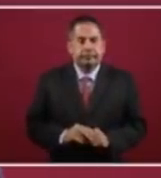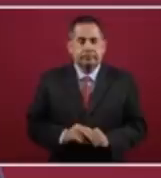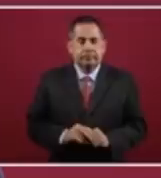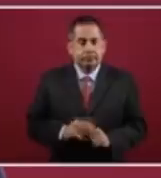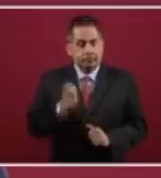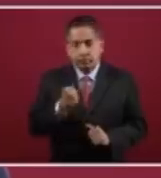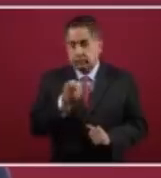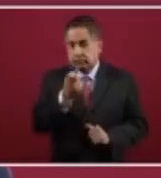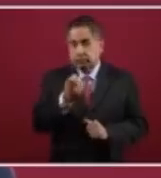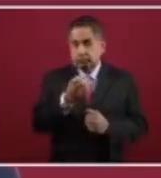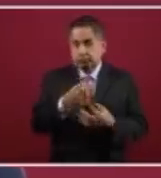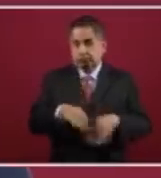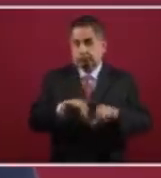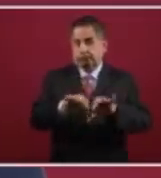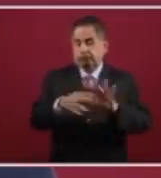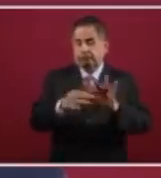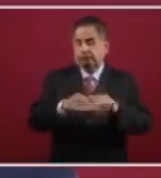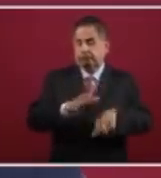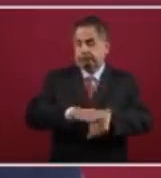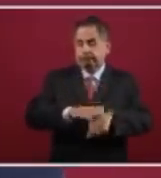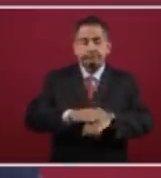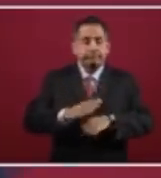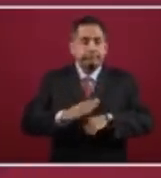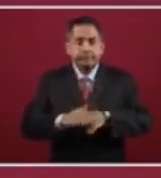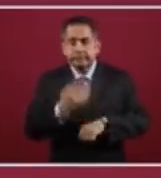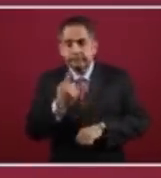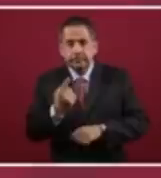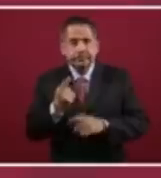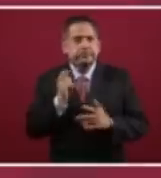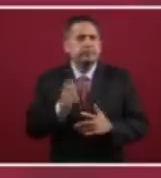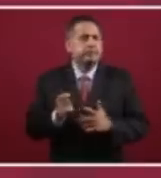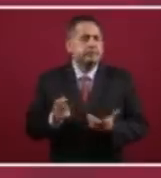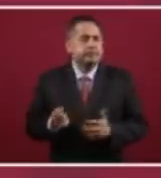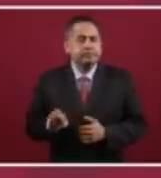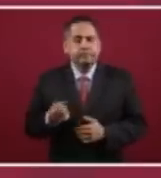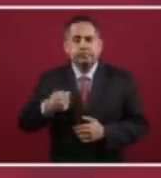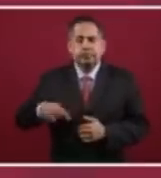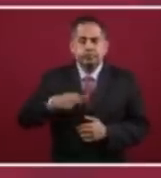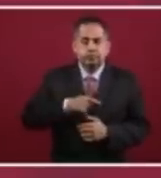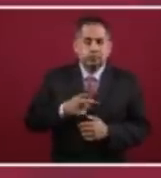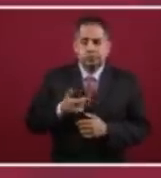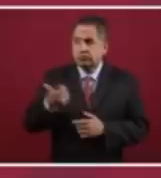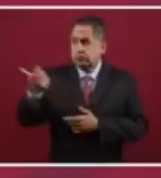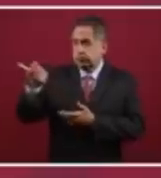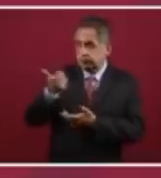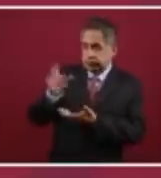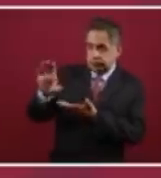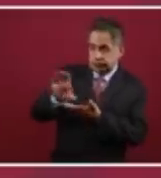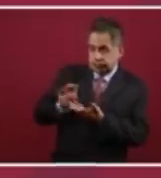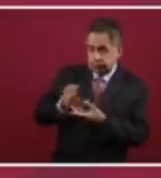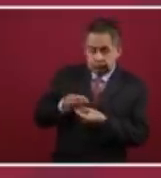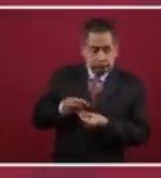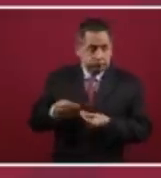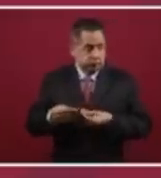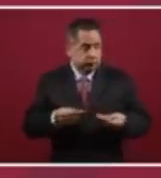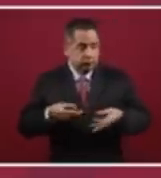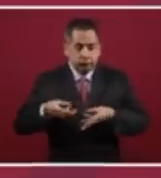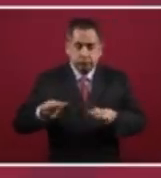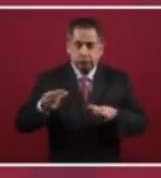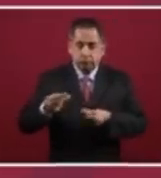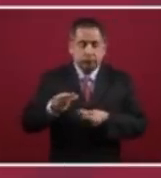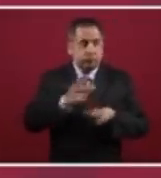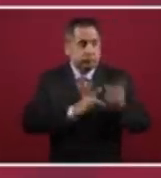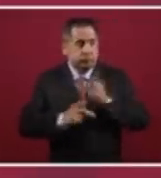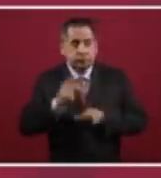Esto es muy importante porque no estamos financiando el gasto con